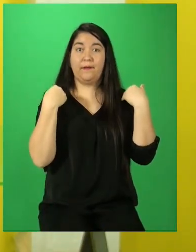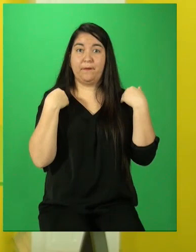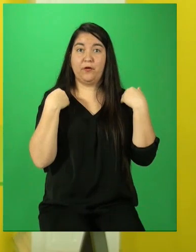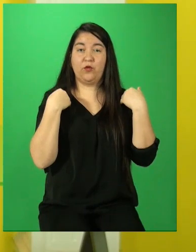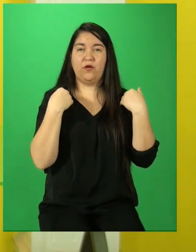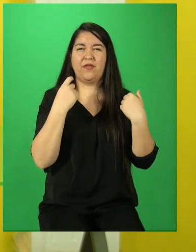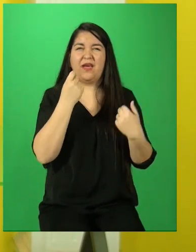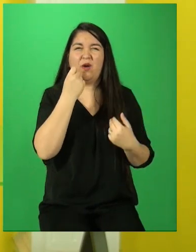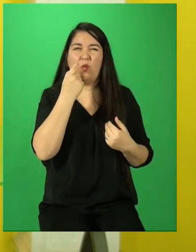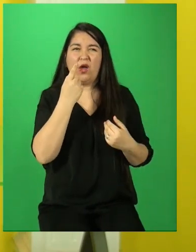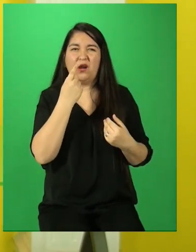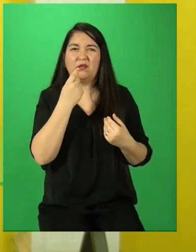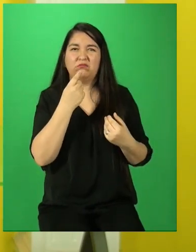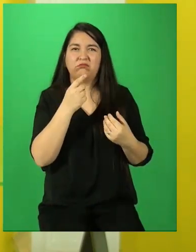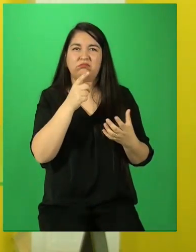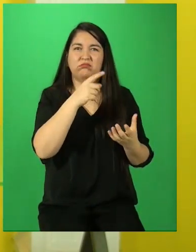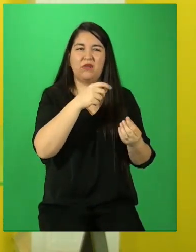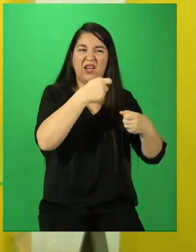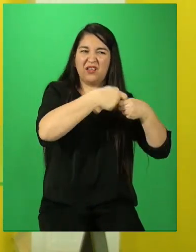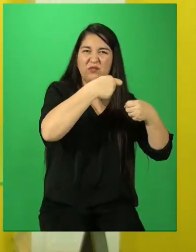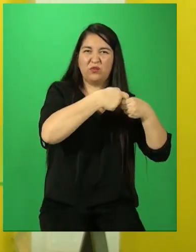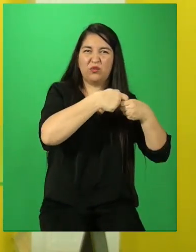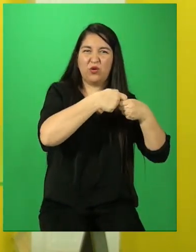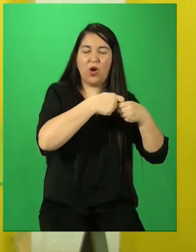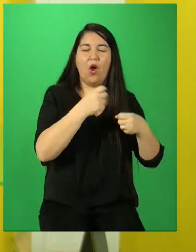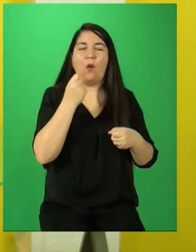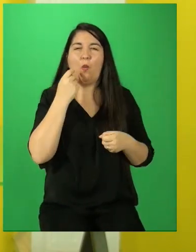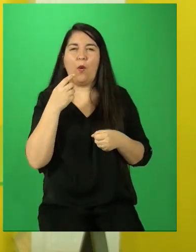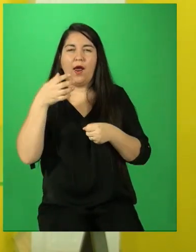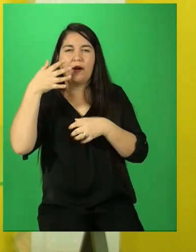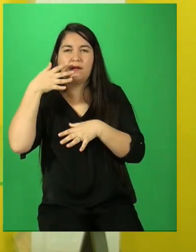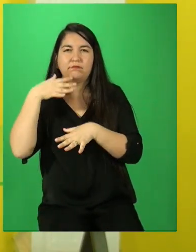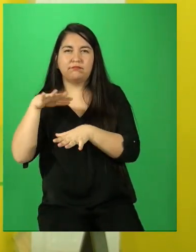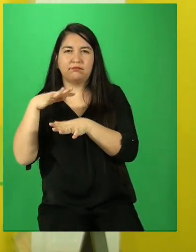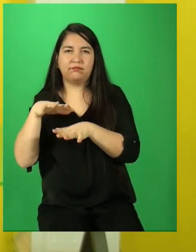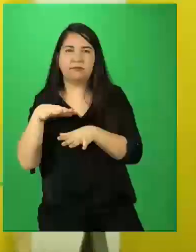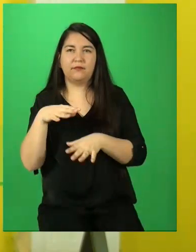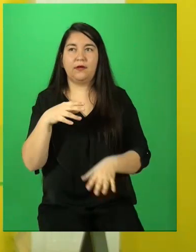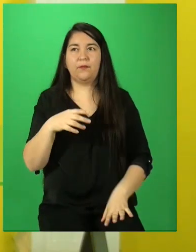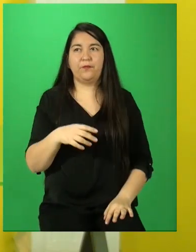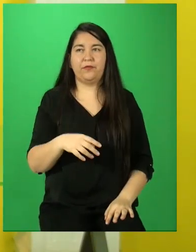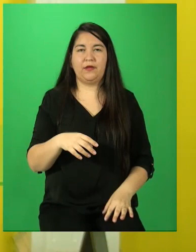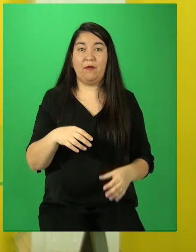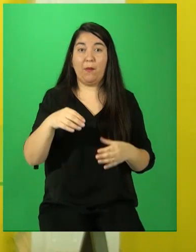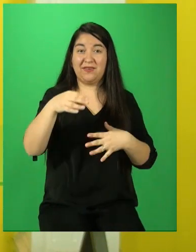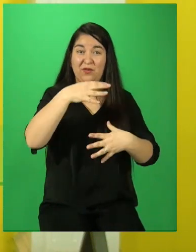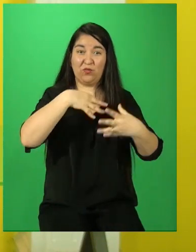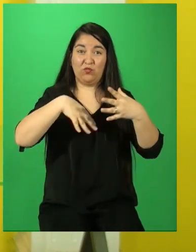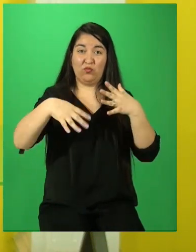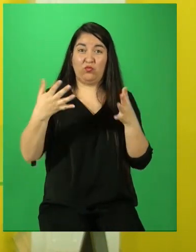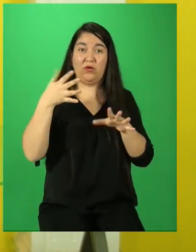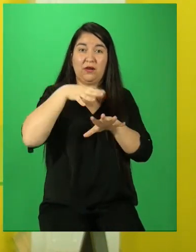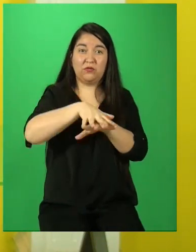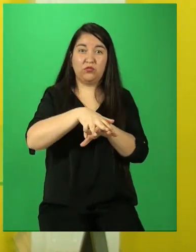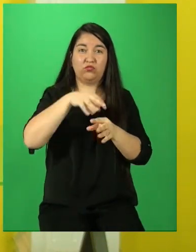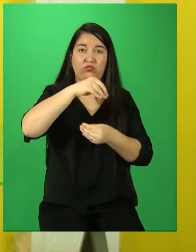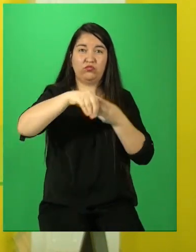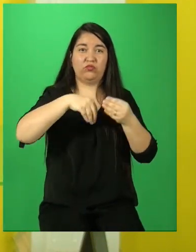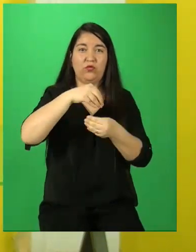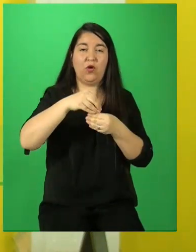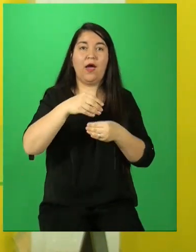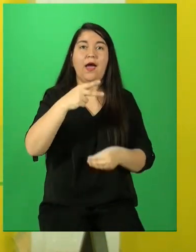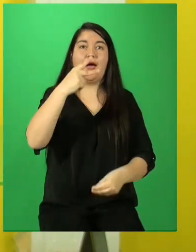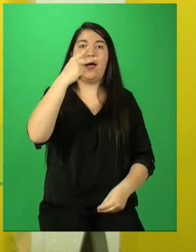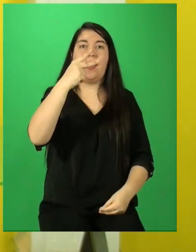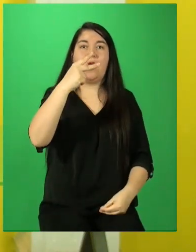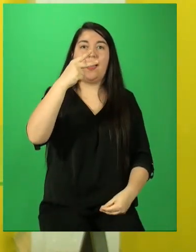cuál es el soluto y cuál es el disolvente. Vamos a formar una solución compuesta por permanganato de